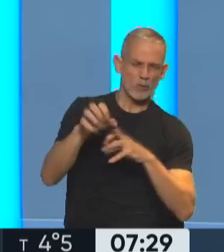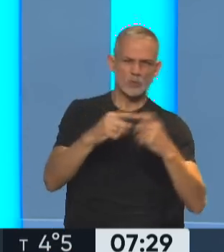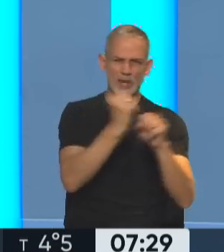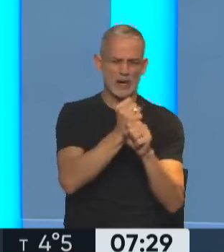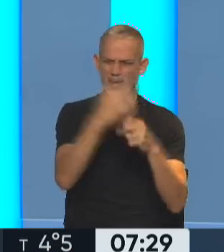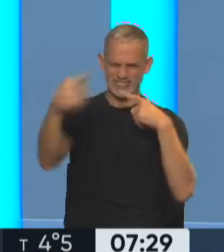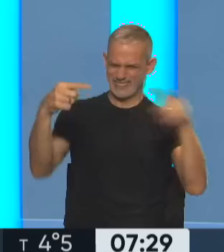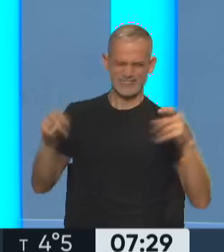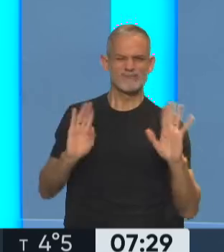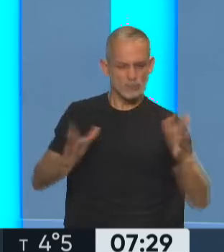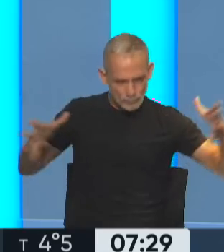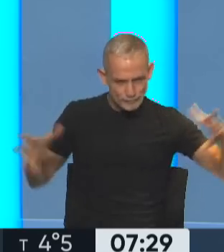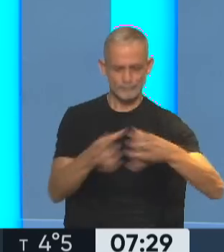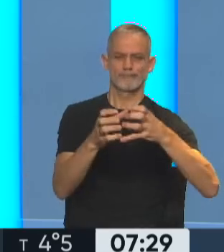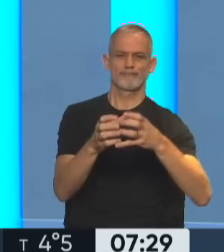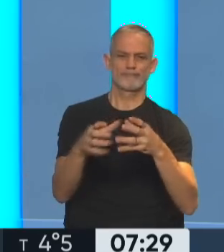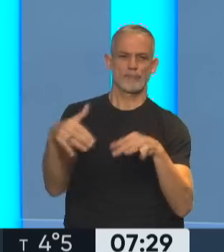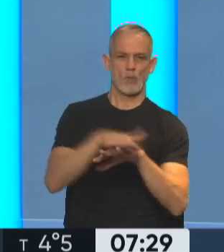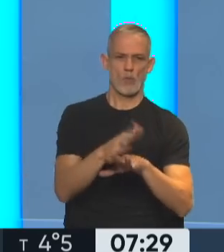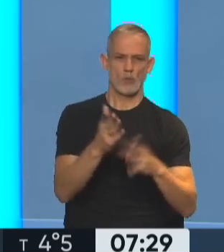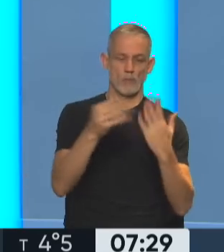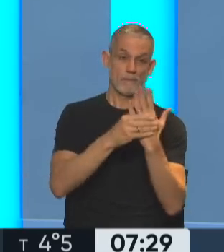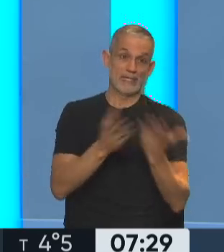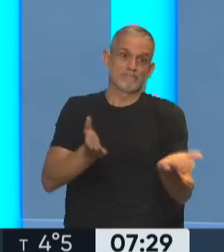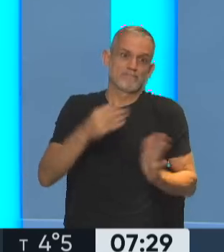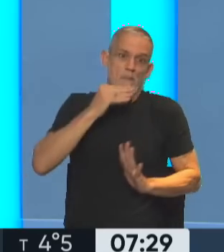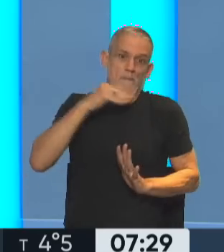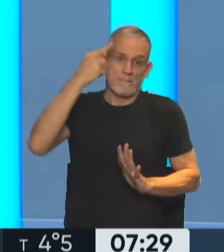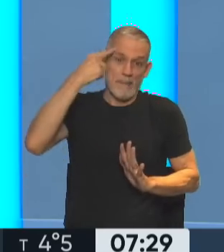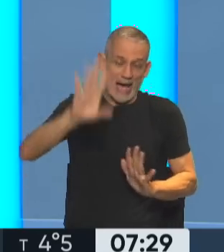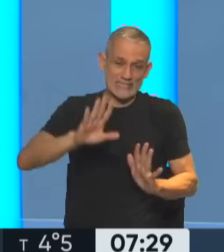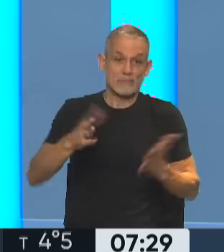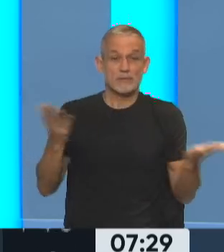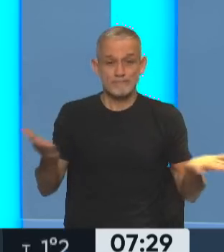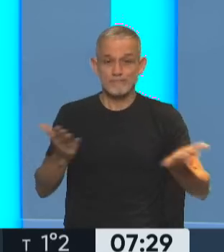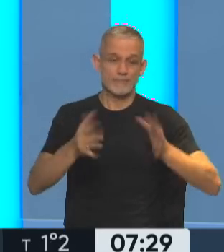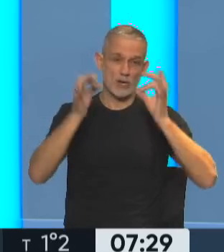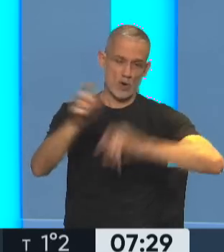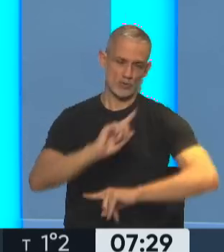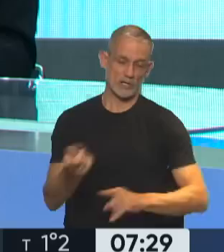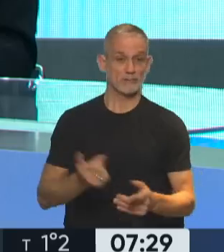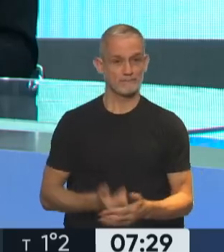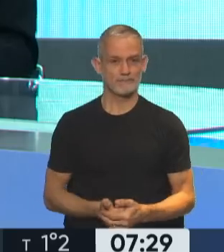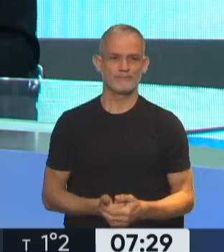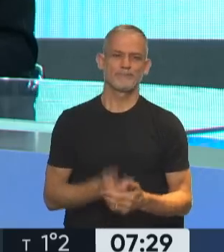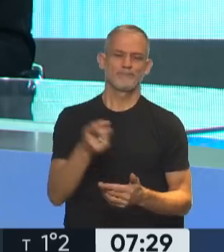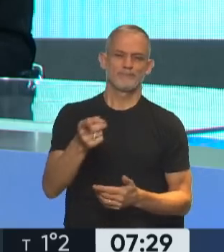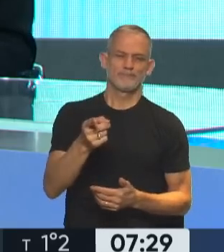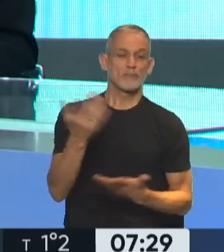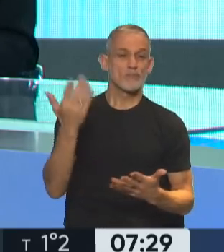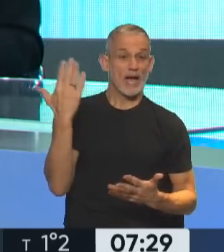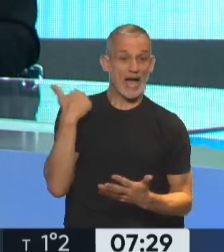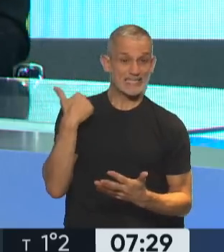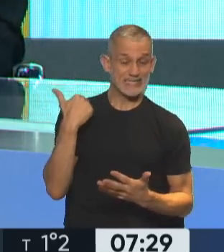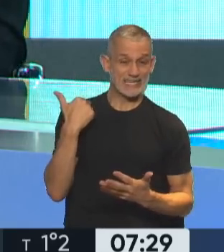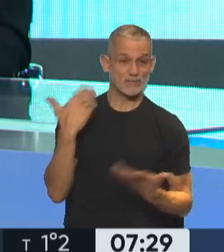trabajo, todos diferenciados, sino más bien reunificando. Esa era la idea de Massa, pero efectivamente no se llevó a cabo. Bueno, fíjate vos que cuando el día de ayer